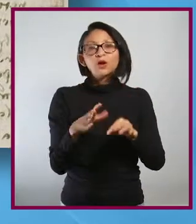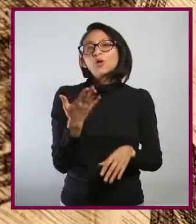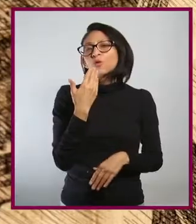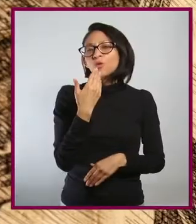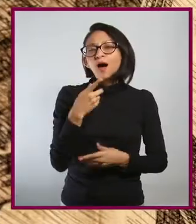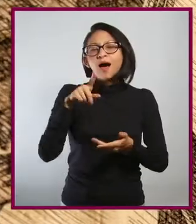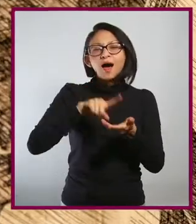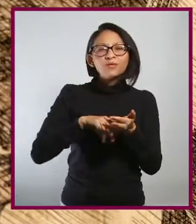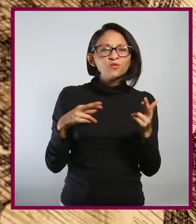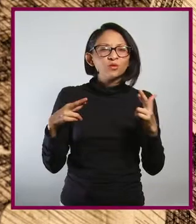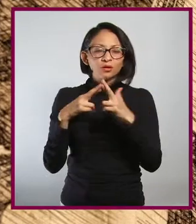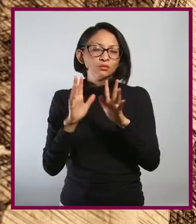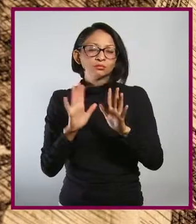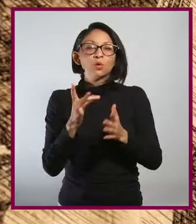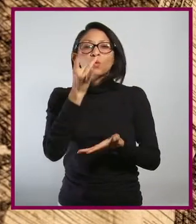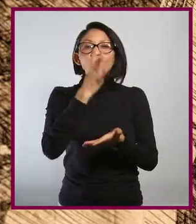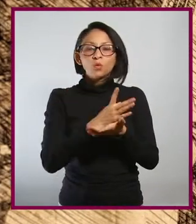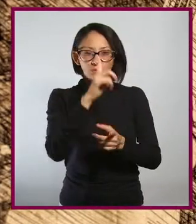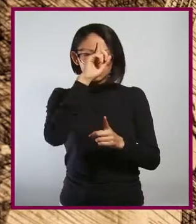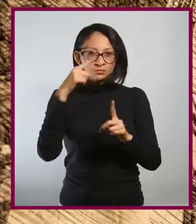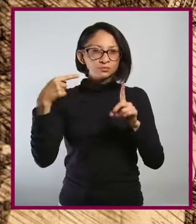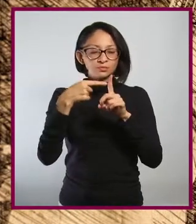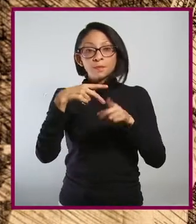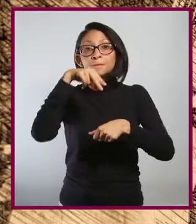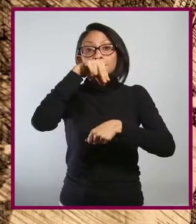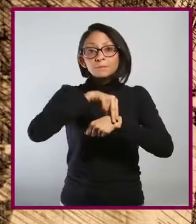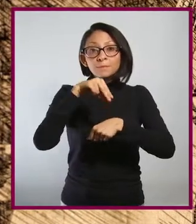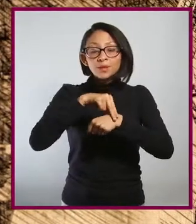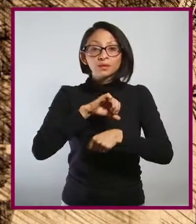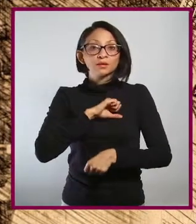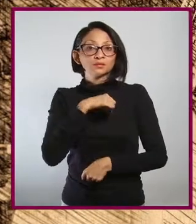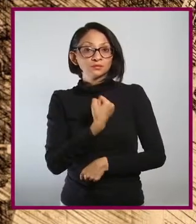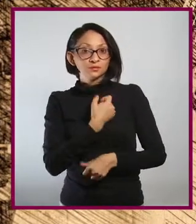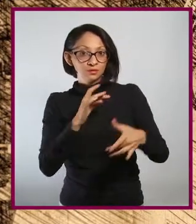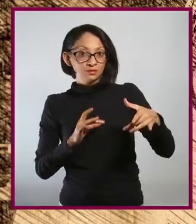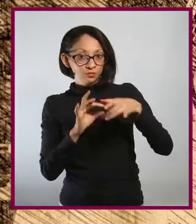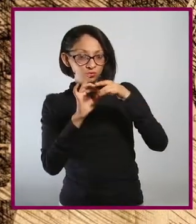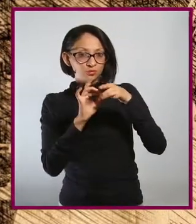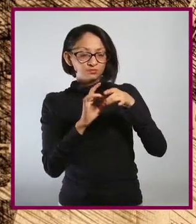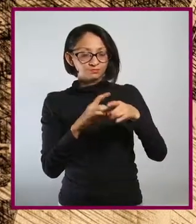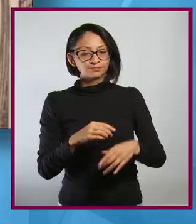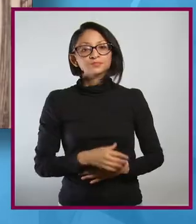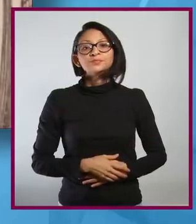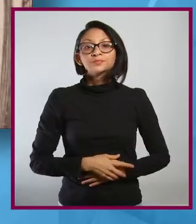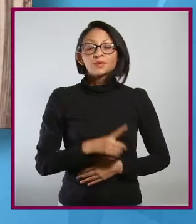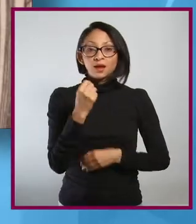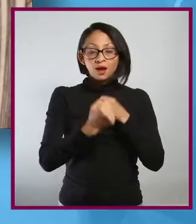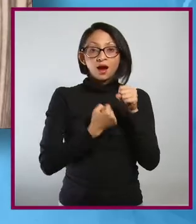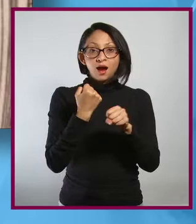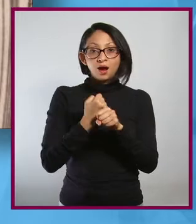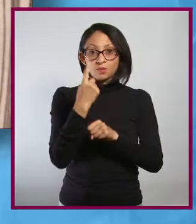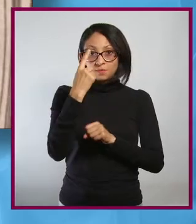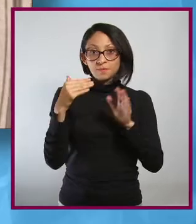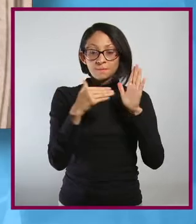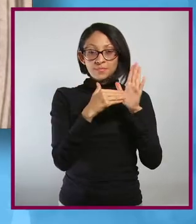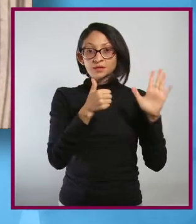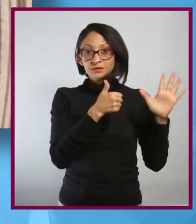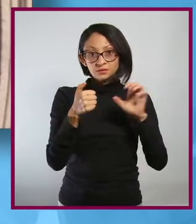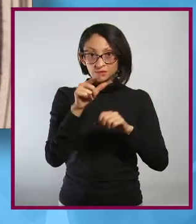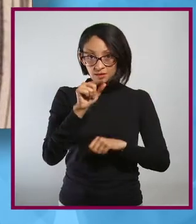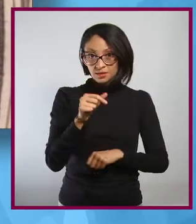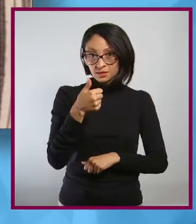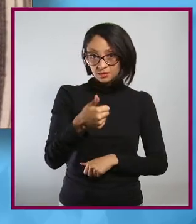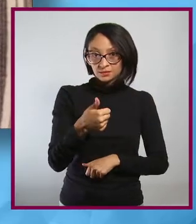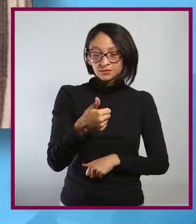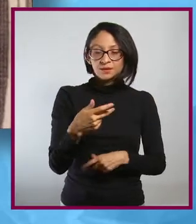religiosas. Concluían con una reflexión diagnóstica e indicaciones terapéuticas mucho más certeras. En